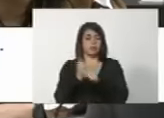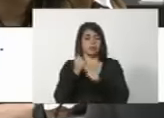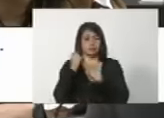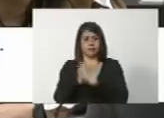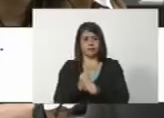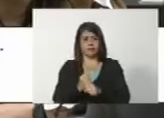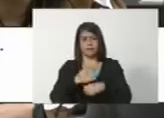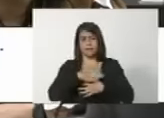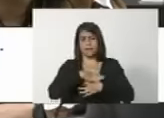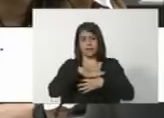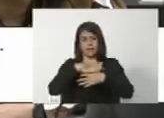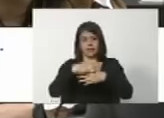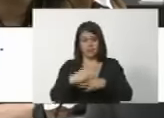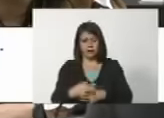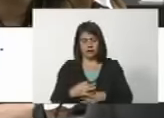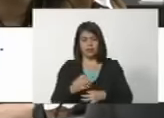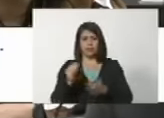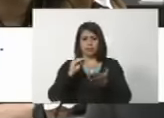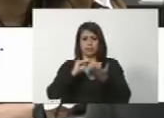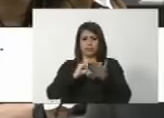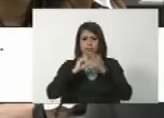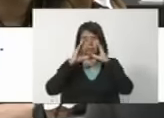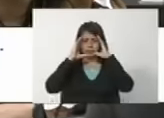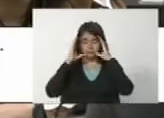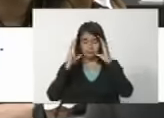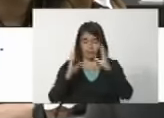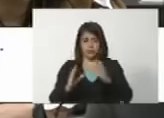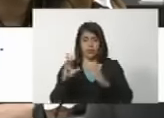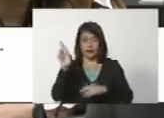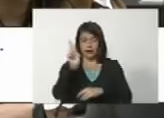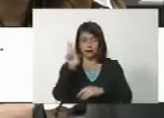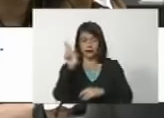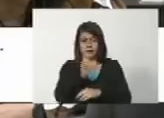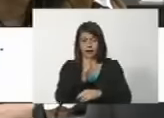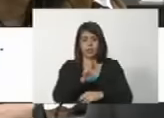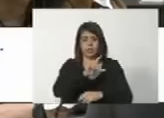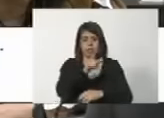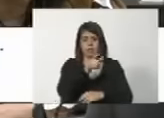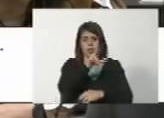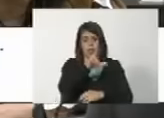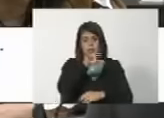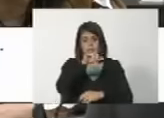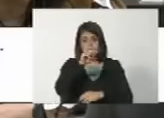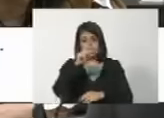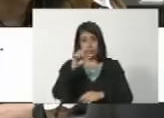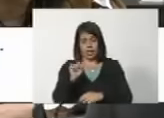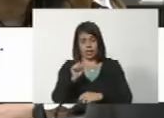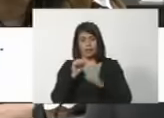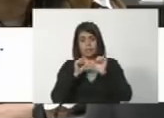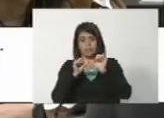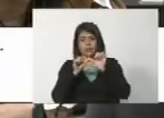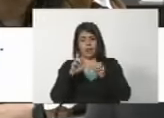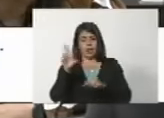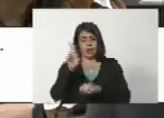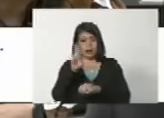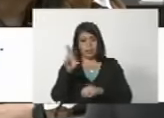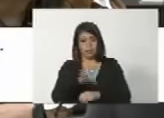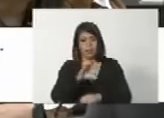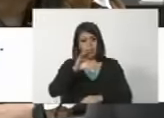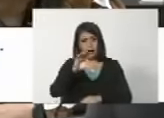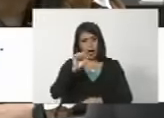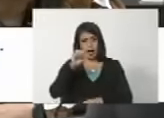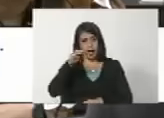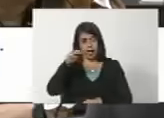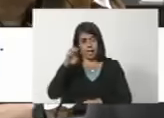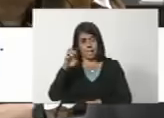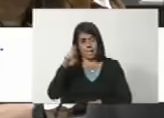trabajo interesantísimo para abordar en la República de Guinea Ecuatorial, concurrente con la República de Camerún